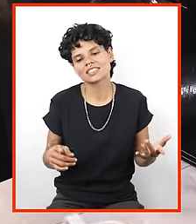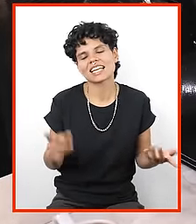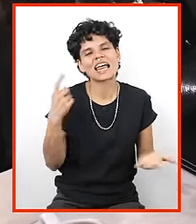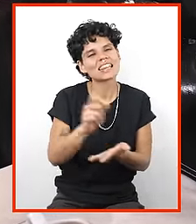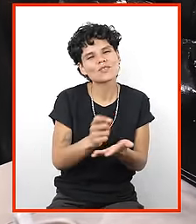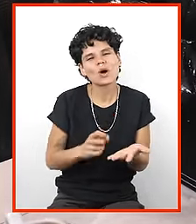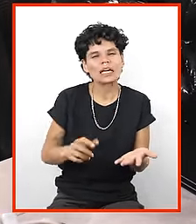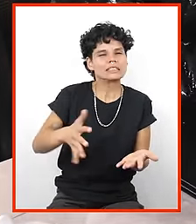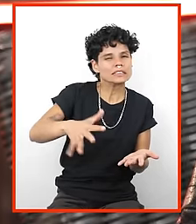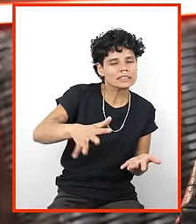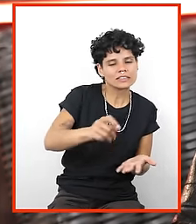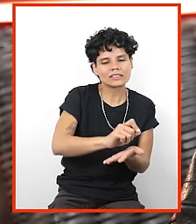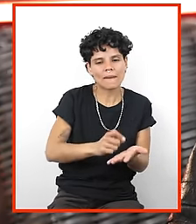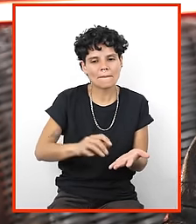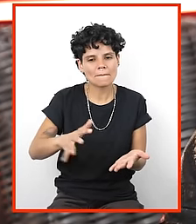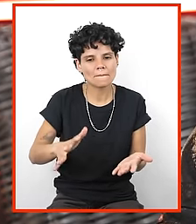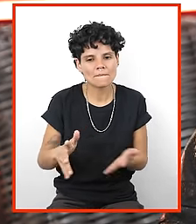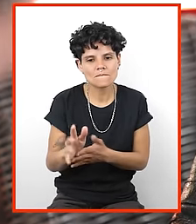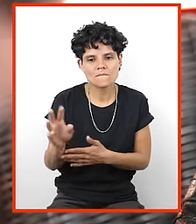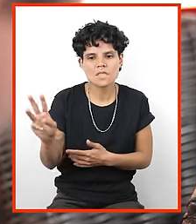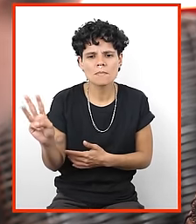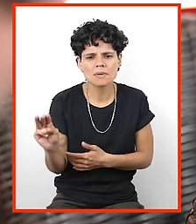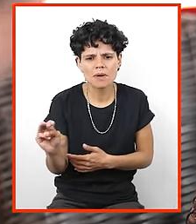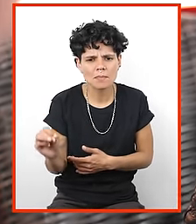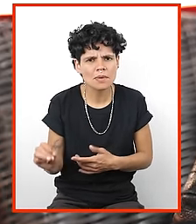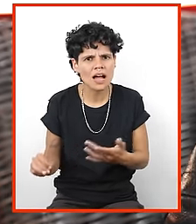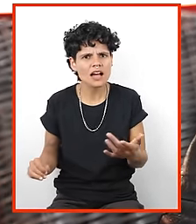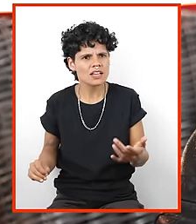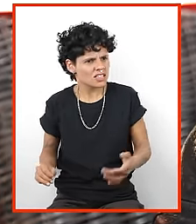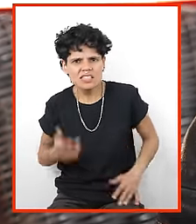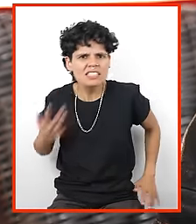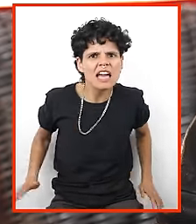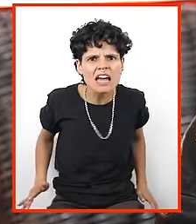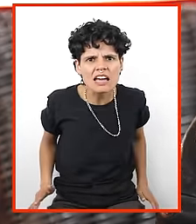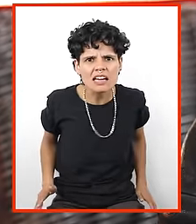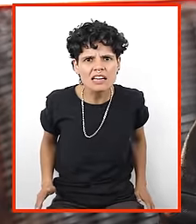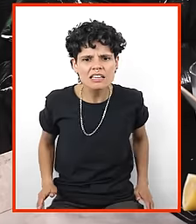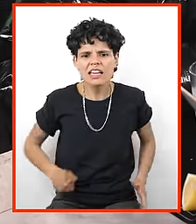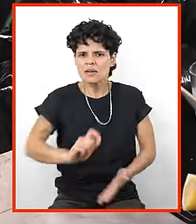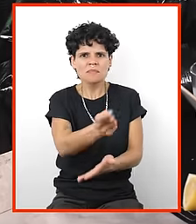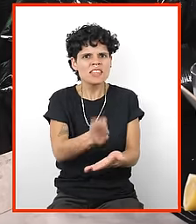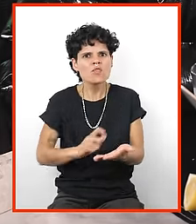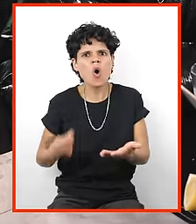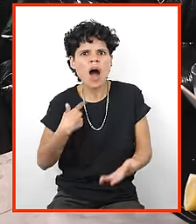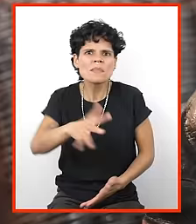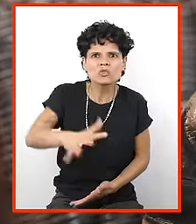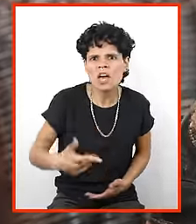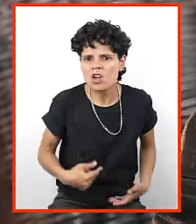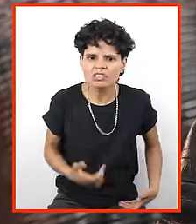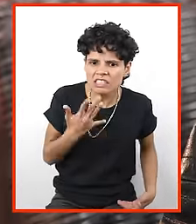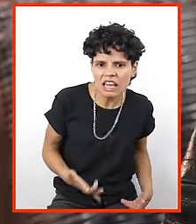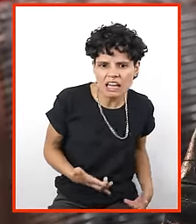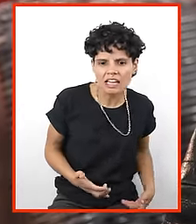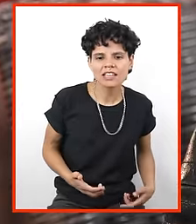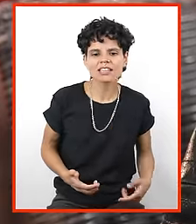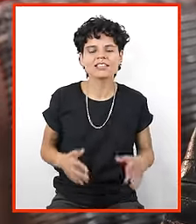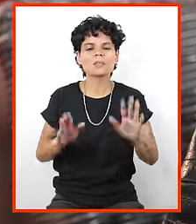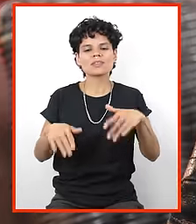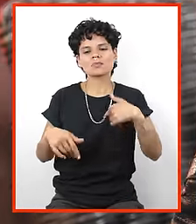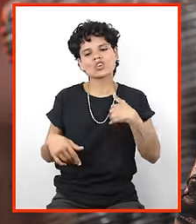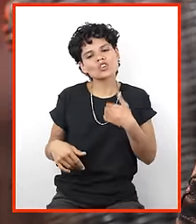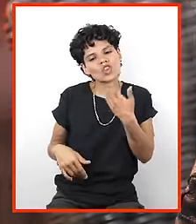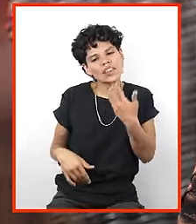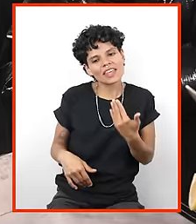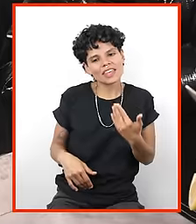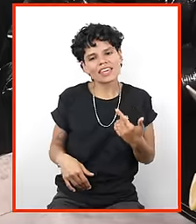mayor talento, jajajaja. Ja, ja, ja. Y mi mamá, ¿sabes qué dijo? ¿Qué? ¿Cómo que dibujar no es tu mayor talento? Porque yo dije,